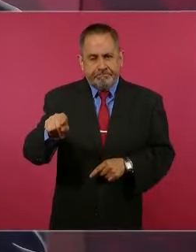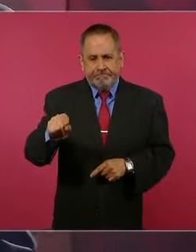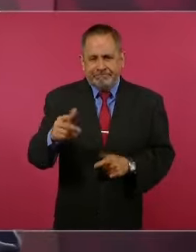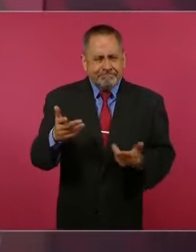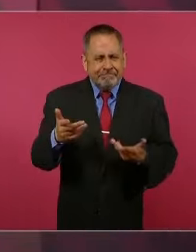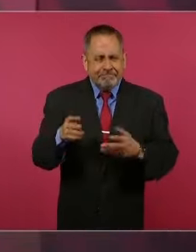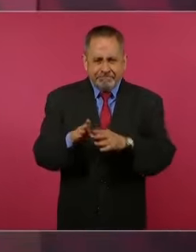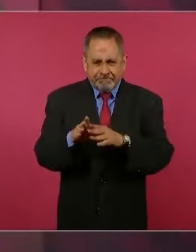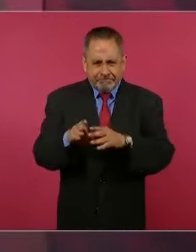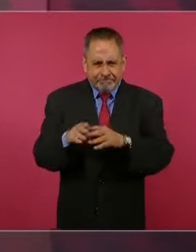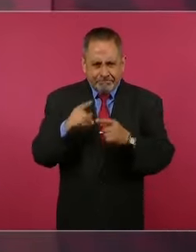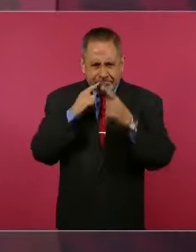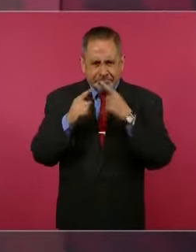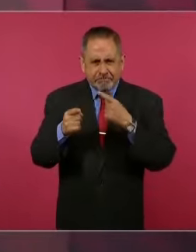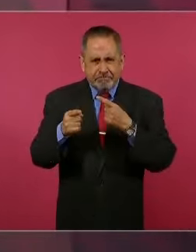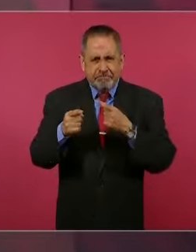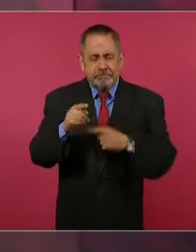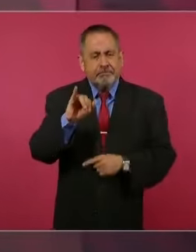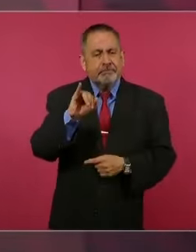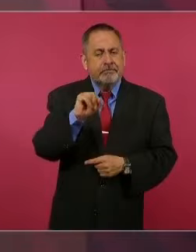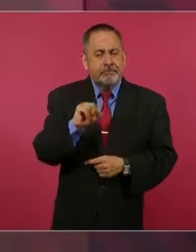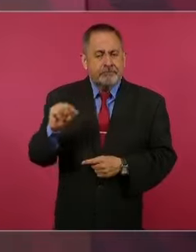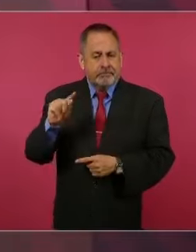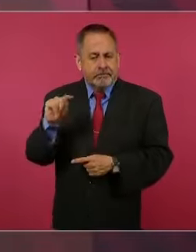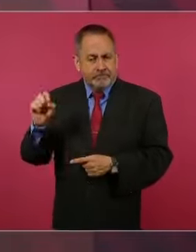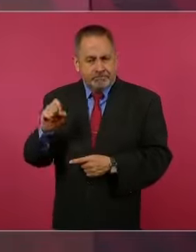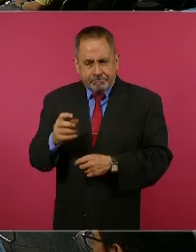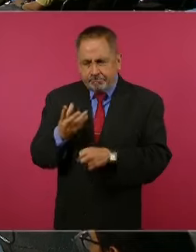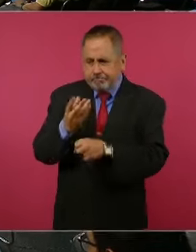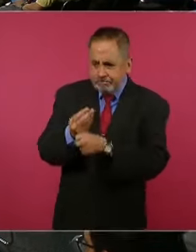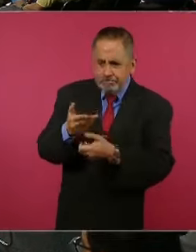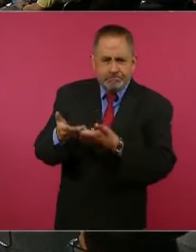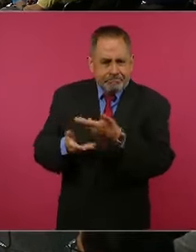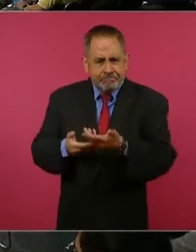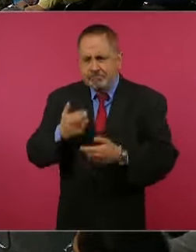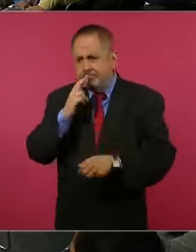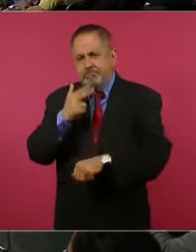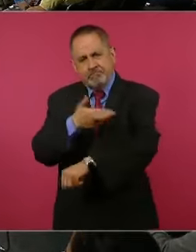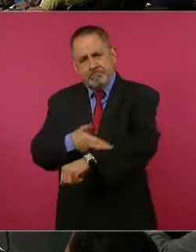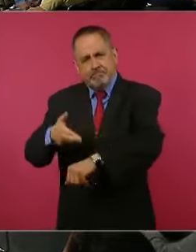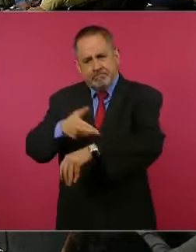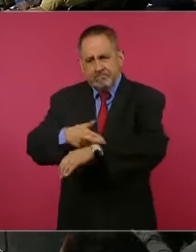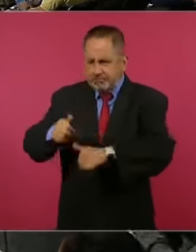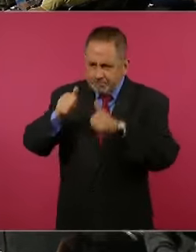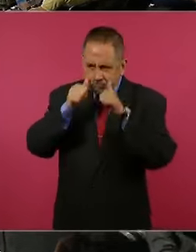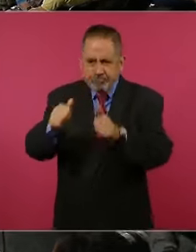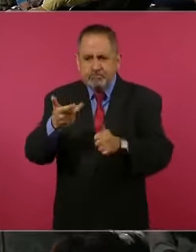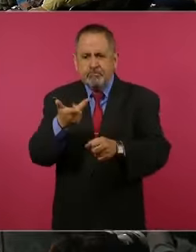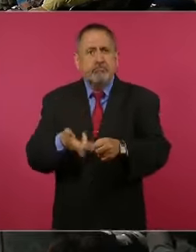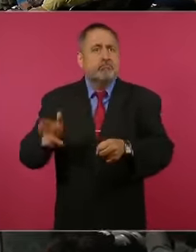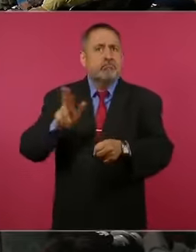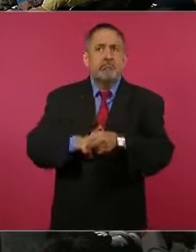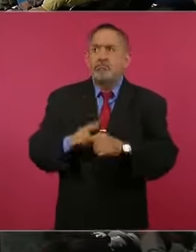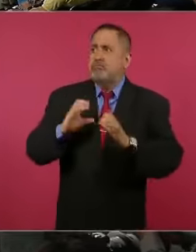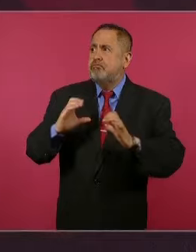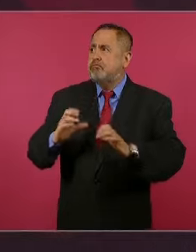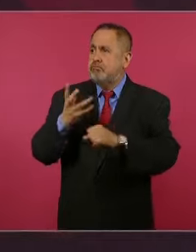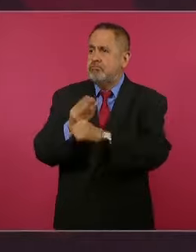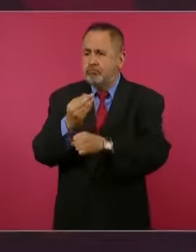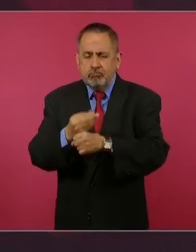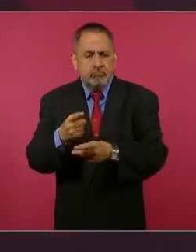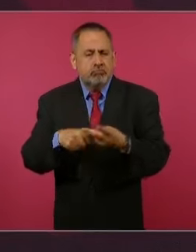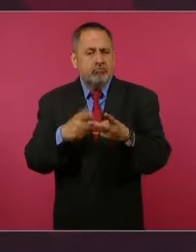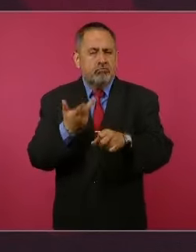mejoramiento de los servicios en el Iste que estén bien las clínicas los